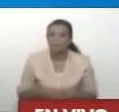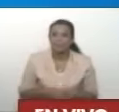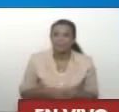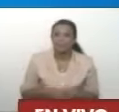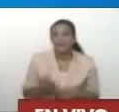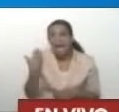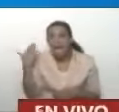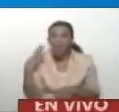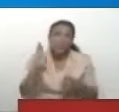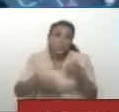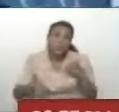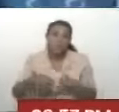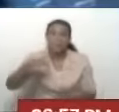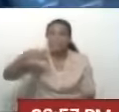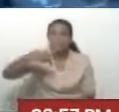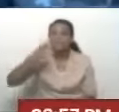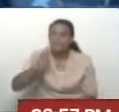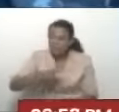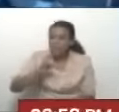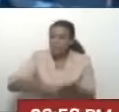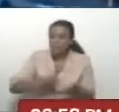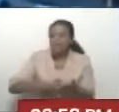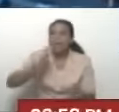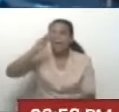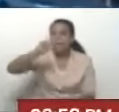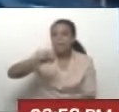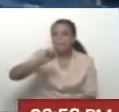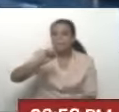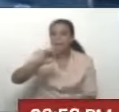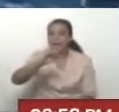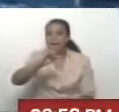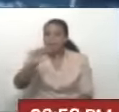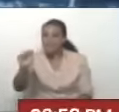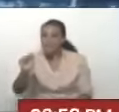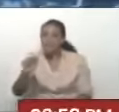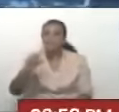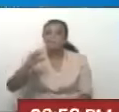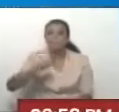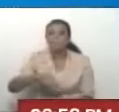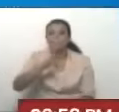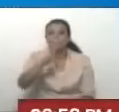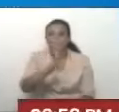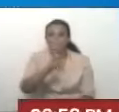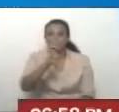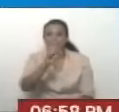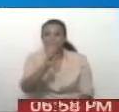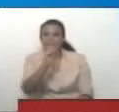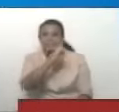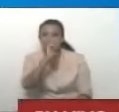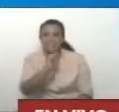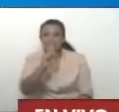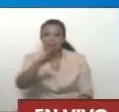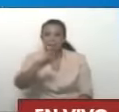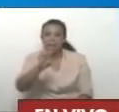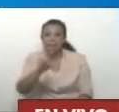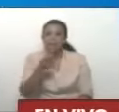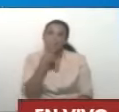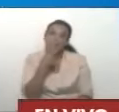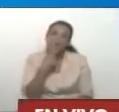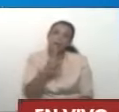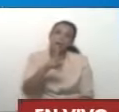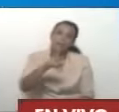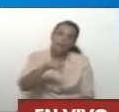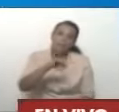tiene. El último es Pilar, pero realmente es María Betsabé del Pilar. María Betsabé Pilar. El más bonito es